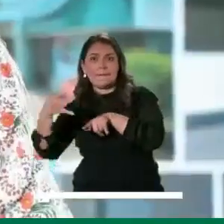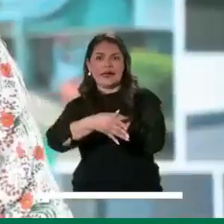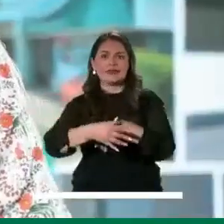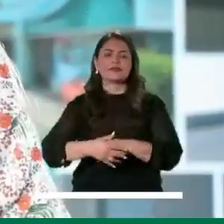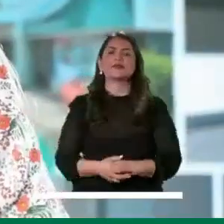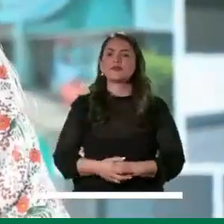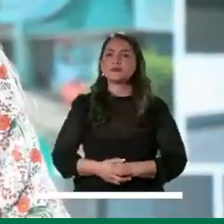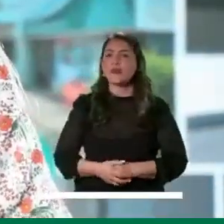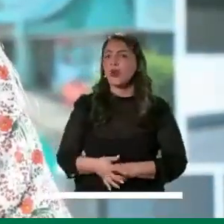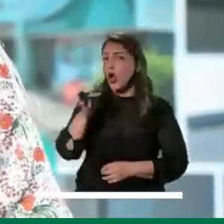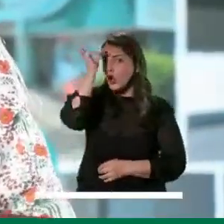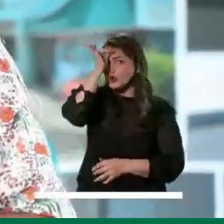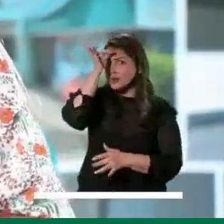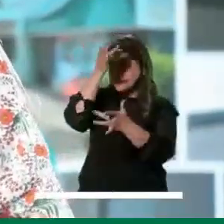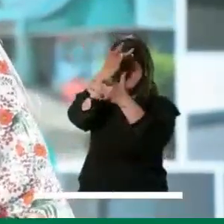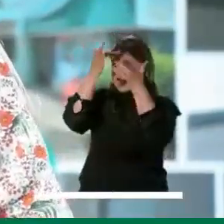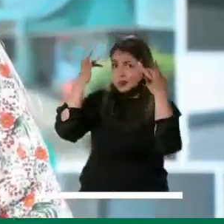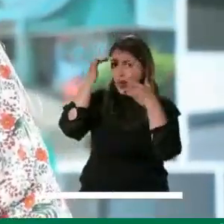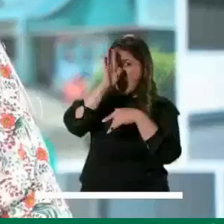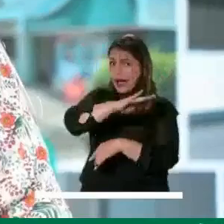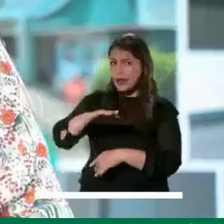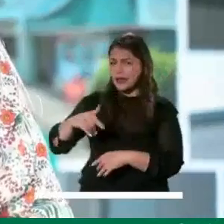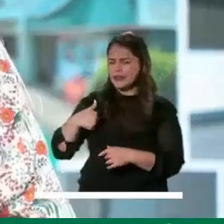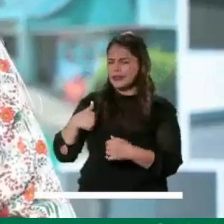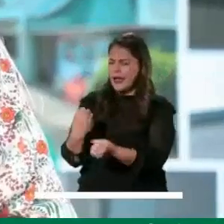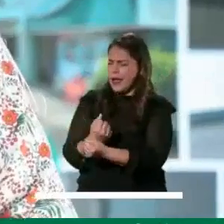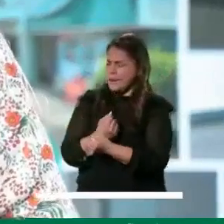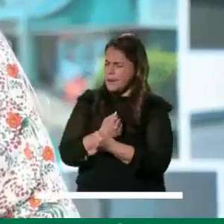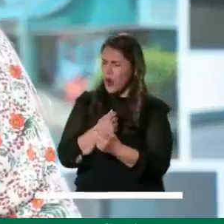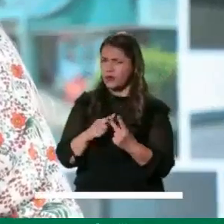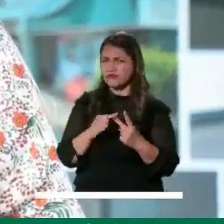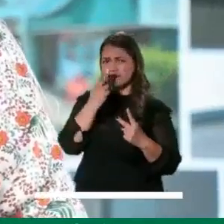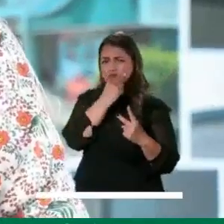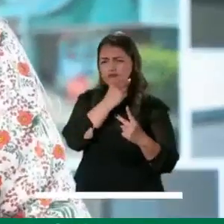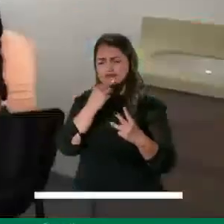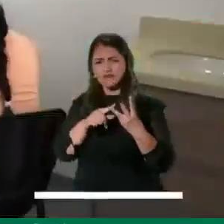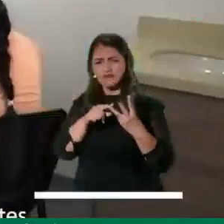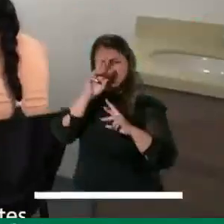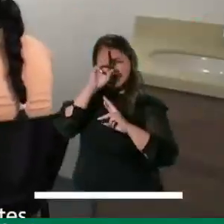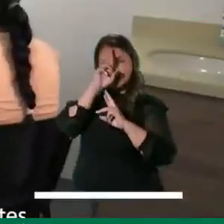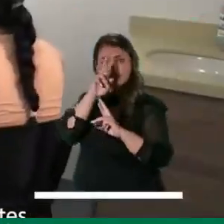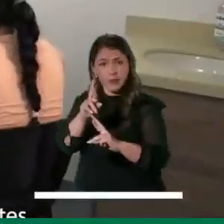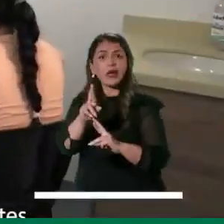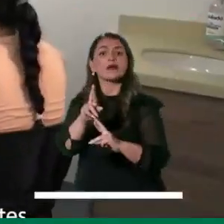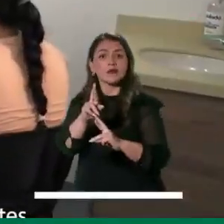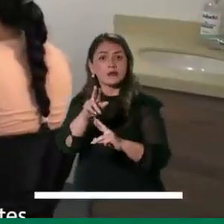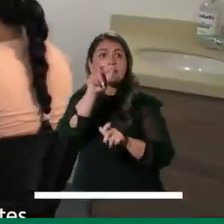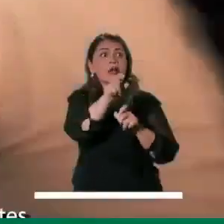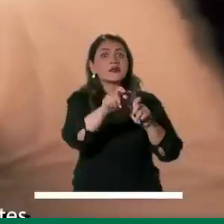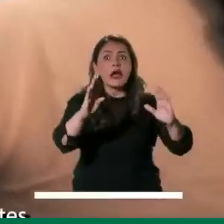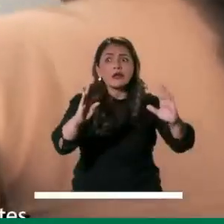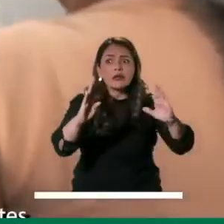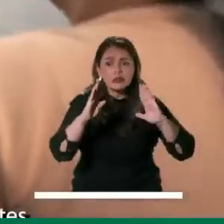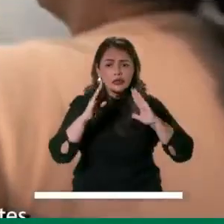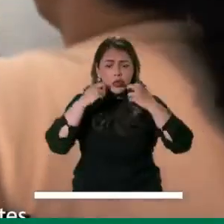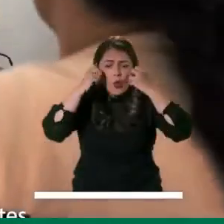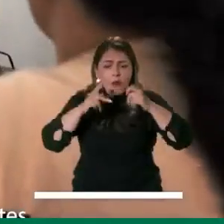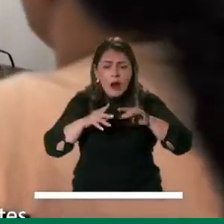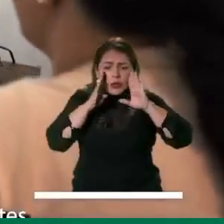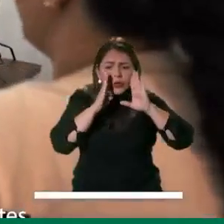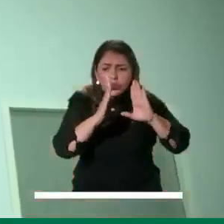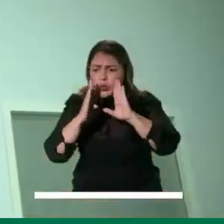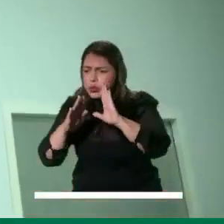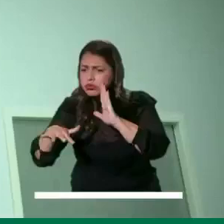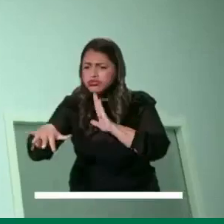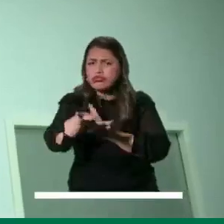El Hospital Mental de Antioquia para mí es amor, compromiso, respeto y un trato humanizado para con nuestros